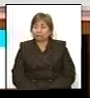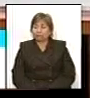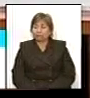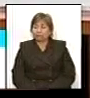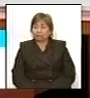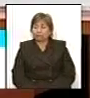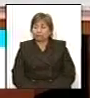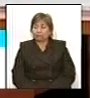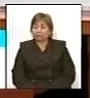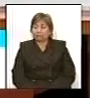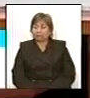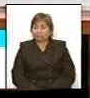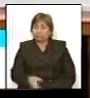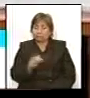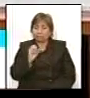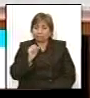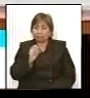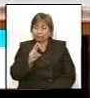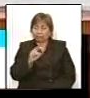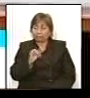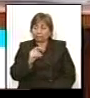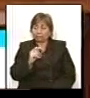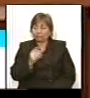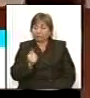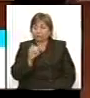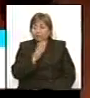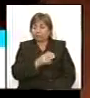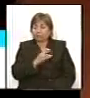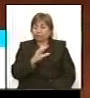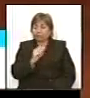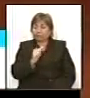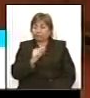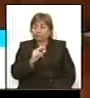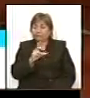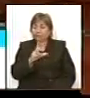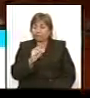Primero Sarita y luego Carlos. Sara. Sí, brevemente. Ahí,